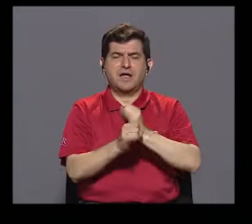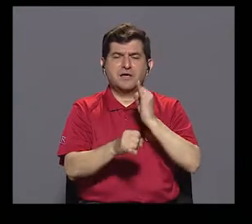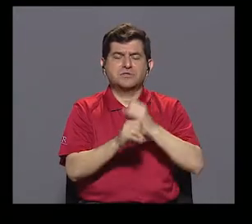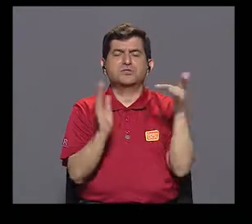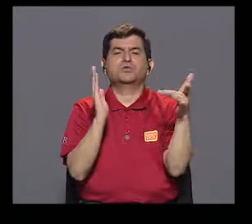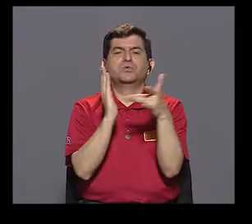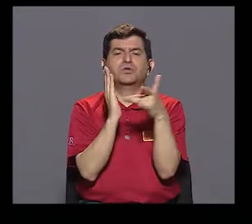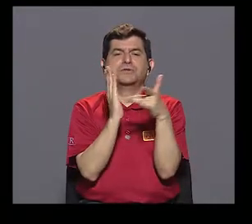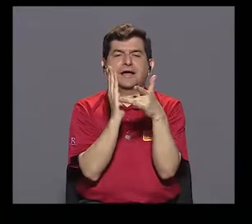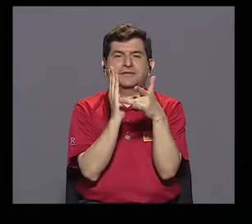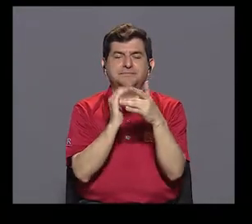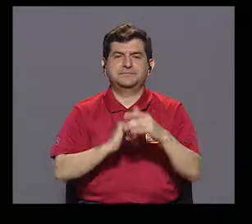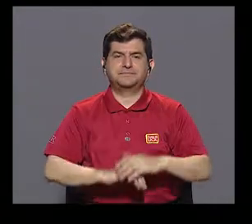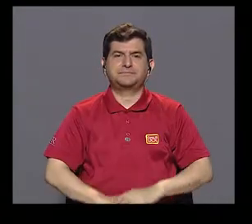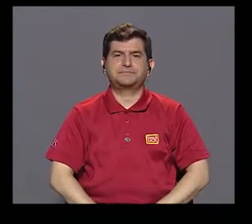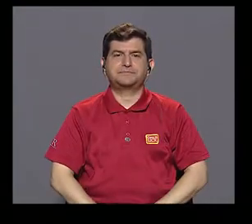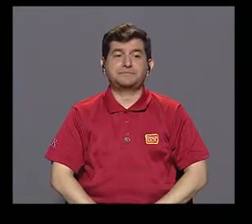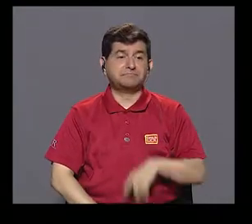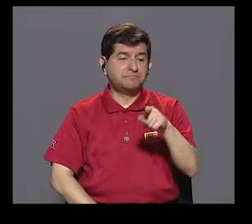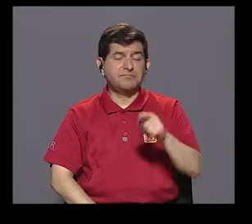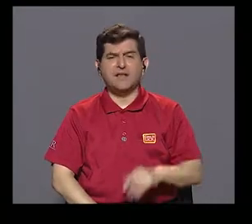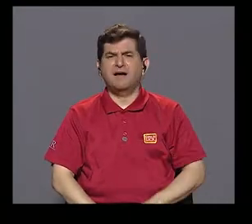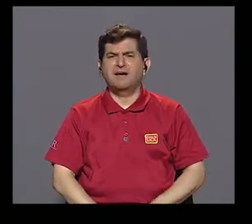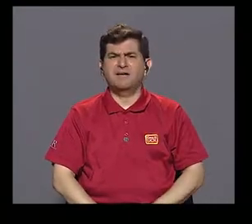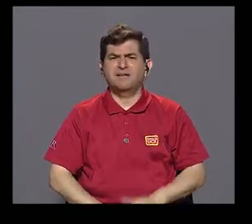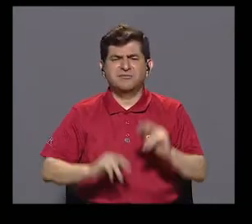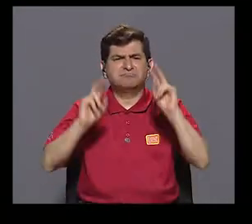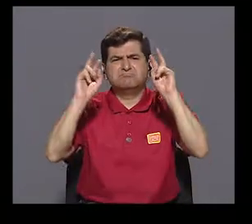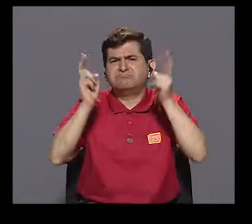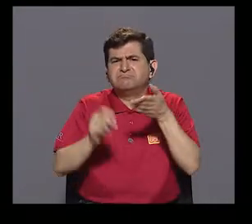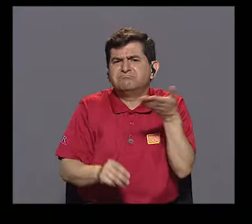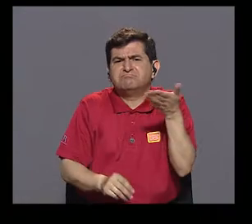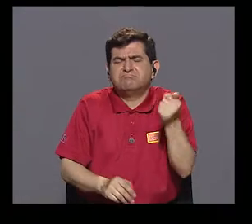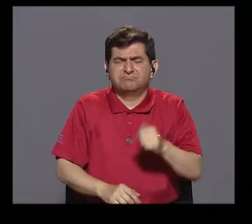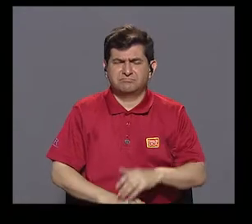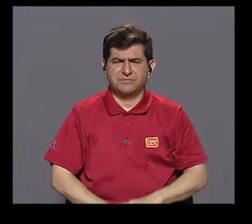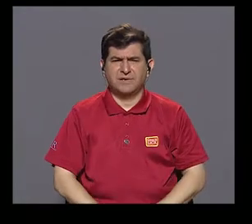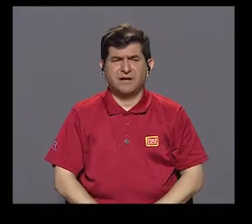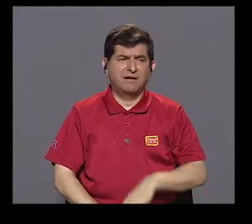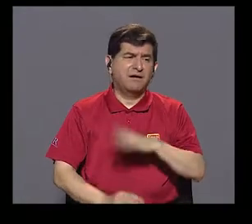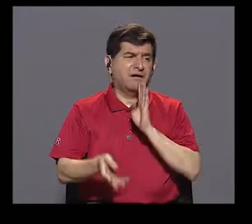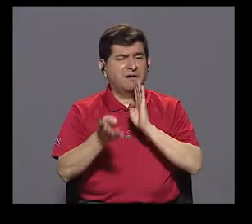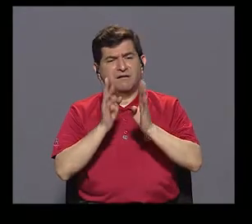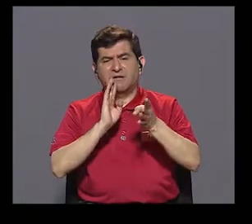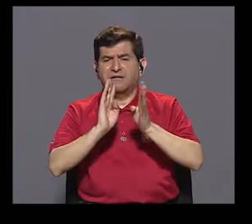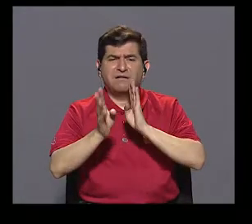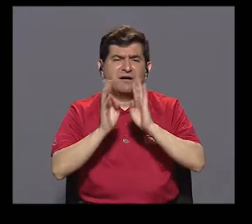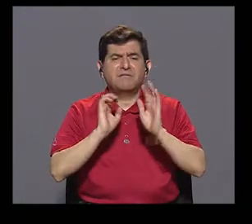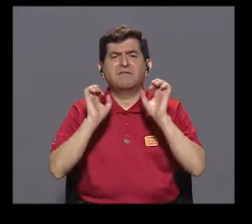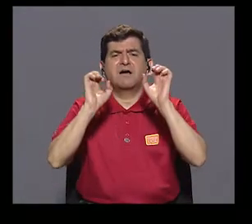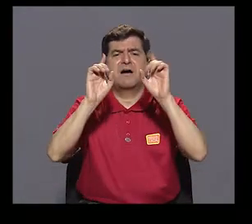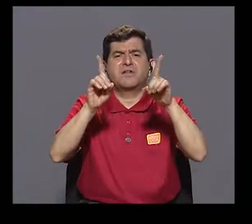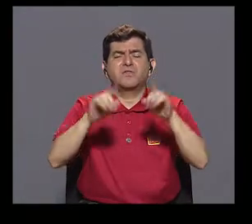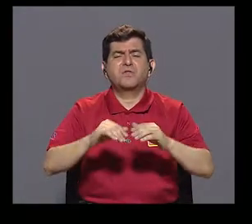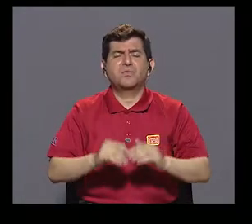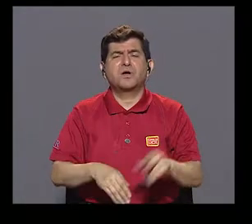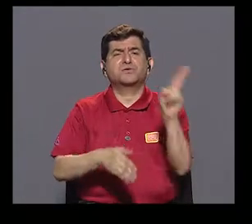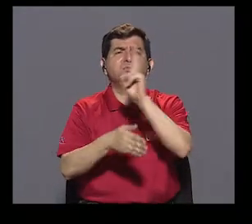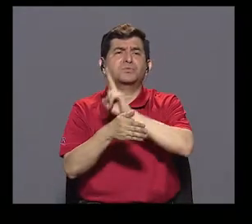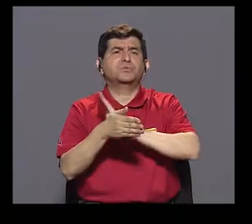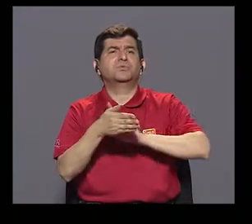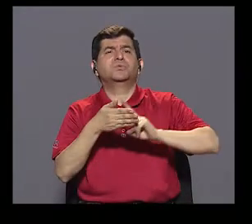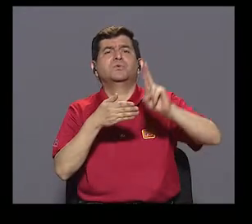en el Instituto Tecnológico en donde se trataba de hablar de